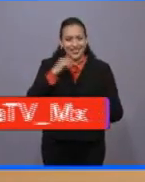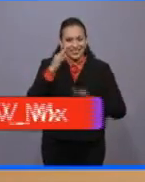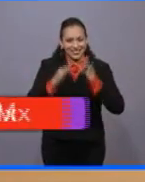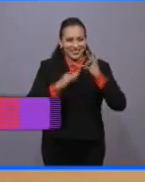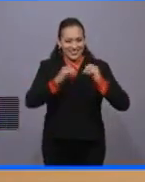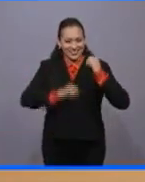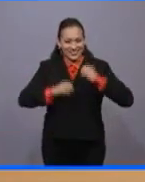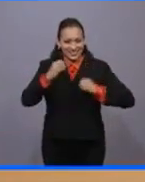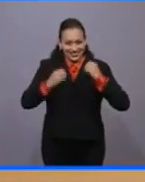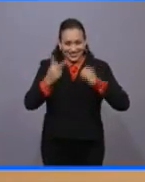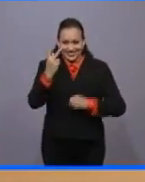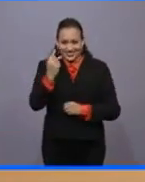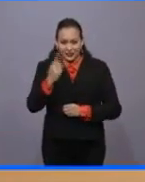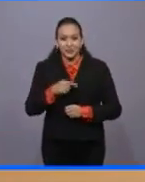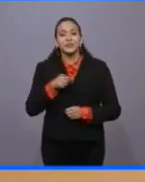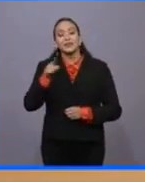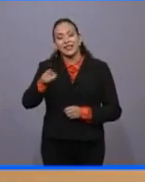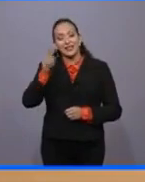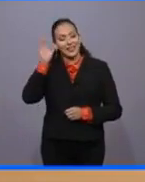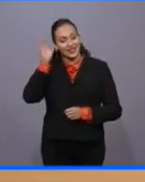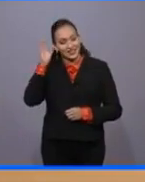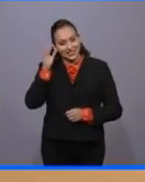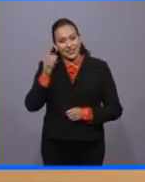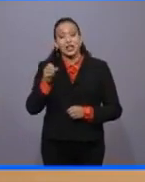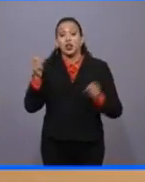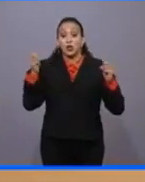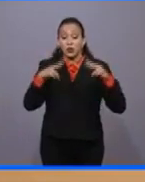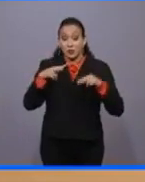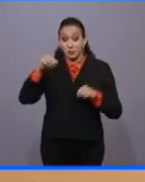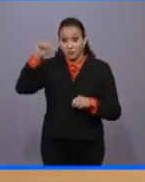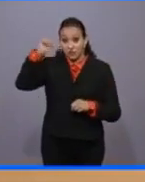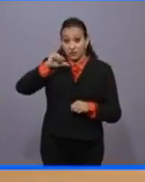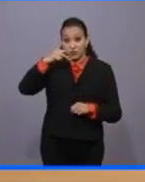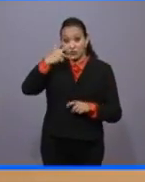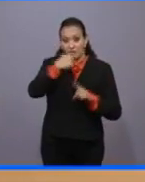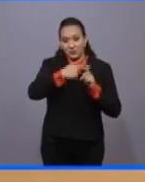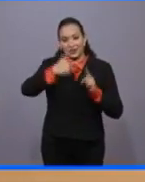canal del Poder Judicial. Soy Citlali Pérez y lo espero en punto de las